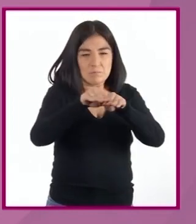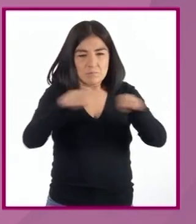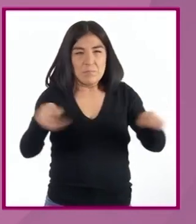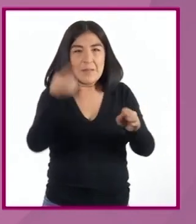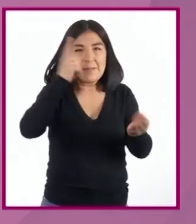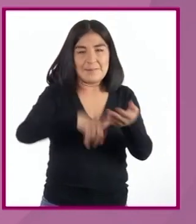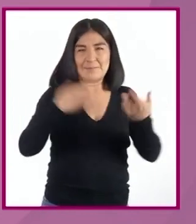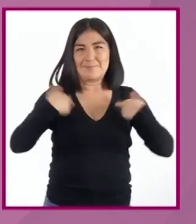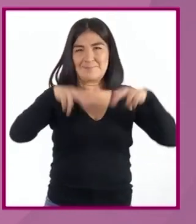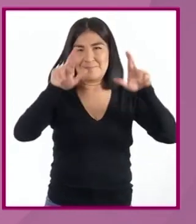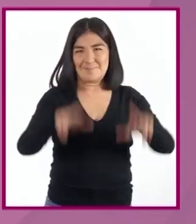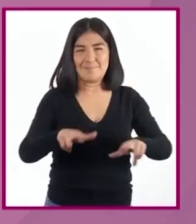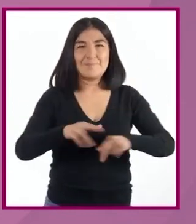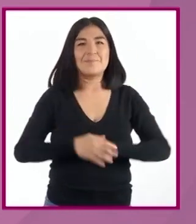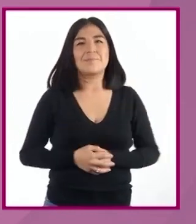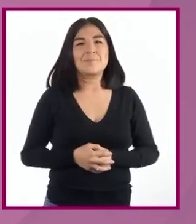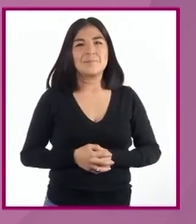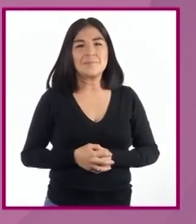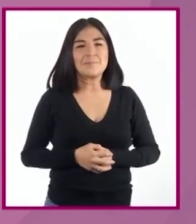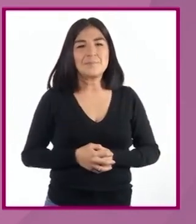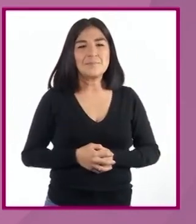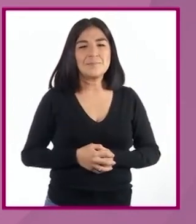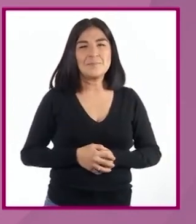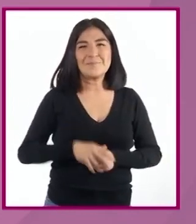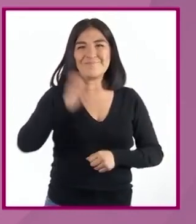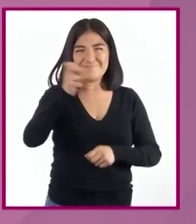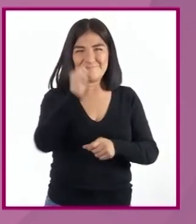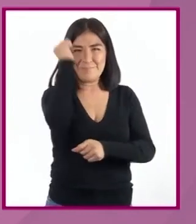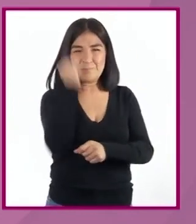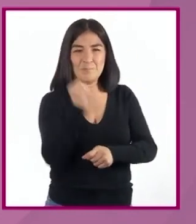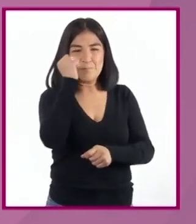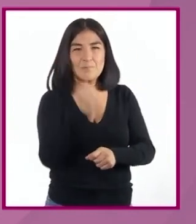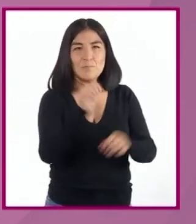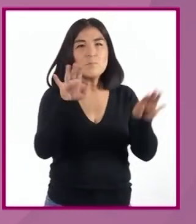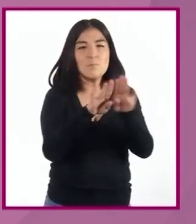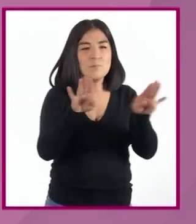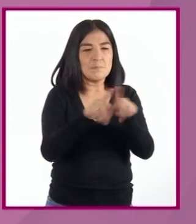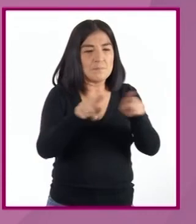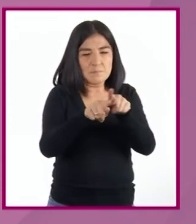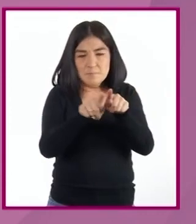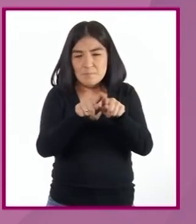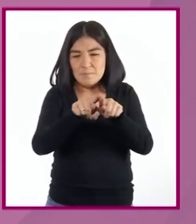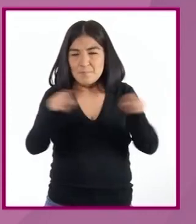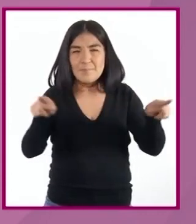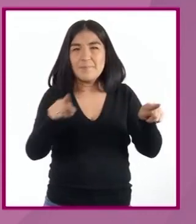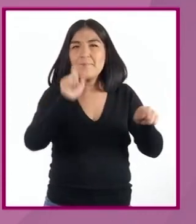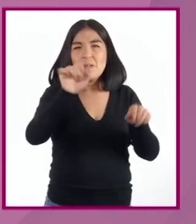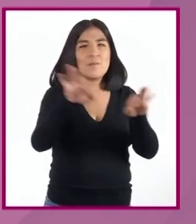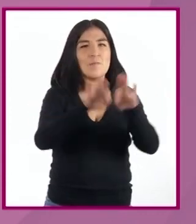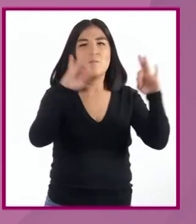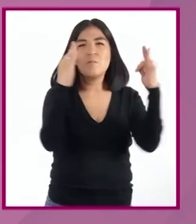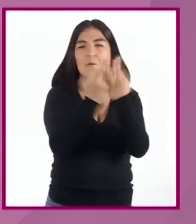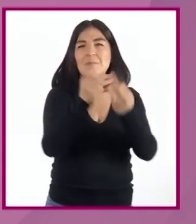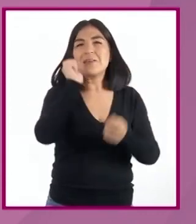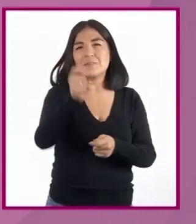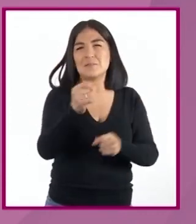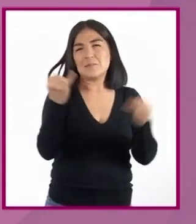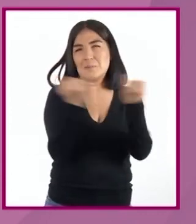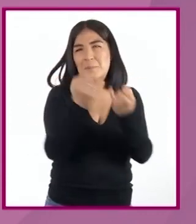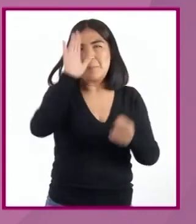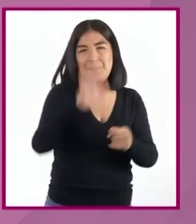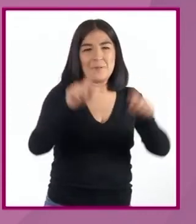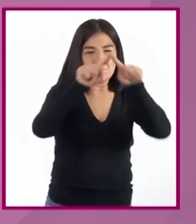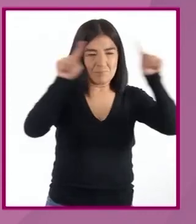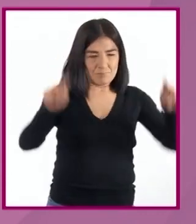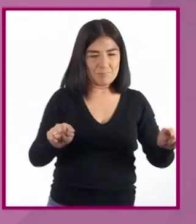la situación. El gato hidráulico está extendido de tal manera que su forma se asemeja a la de un